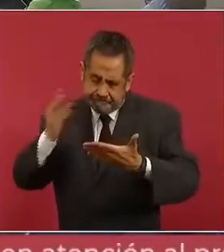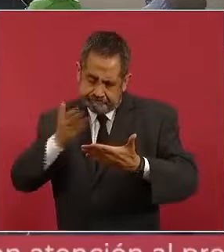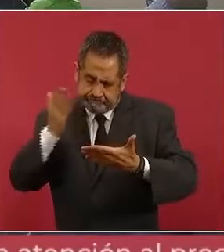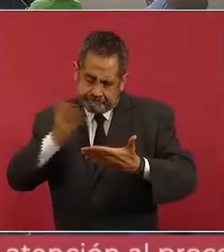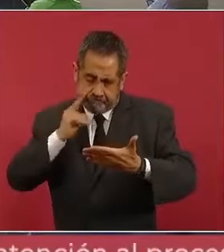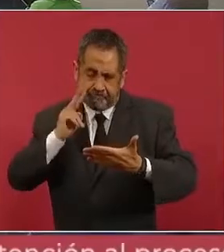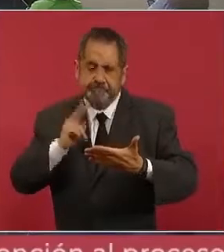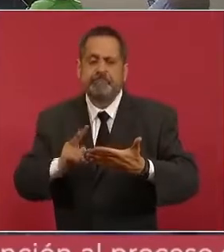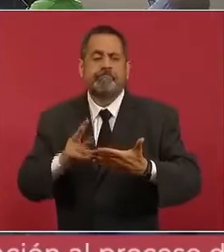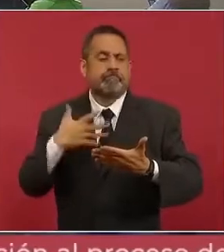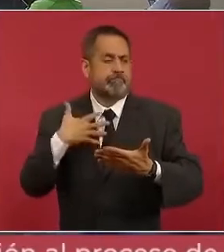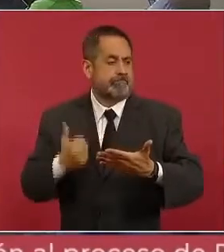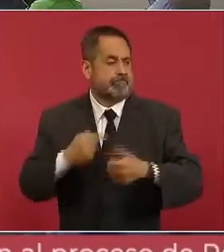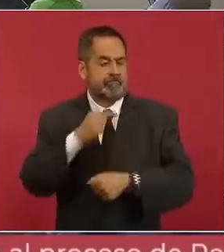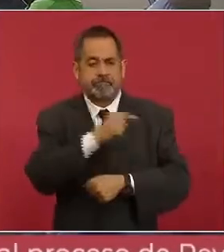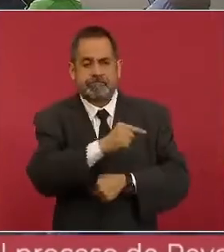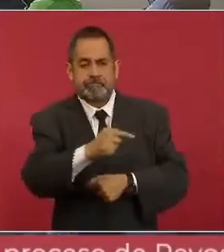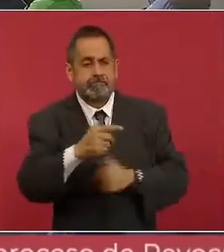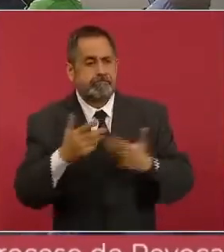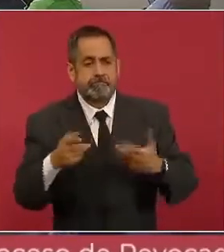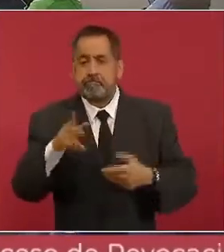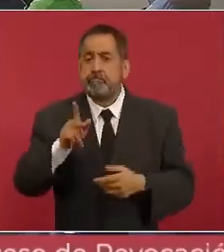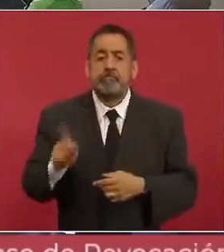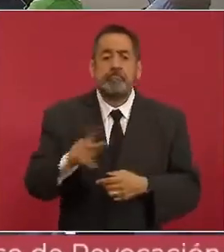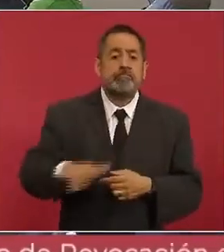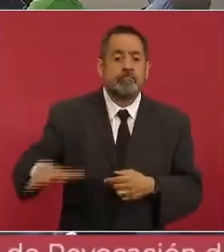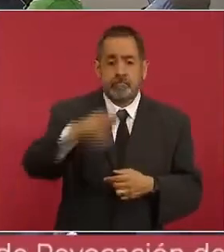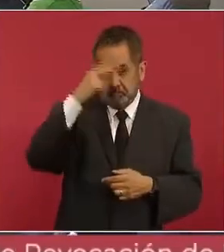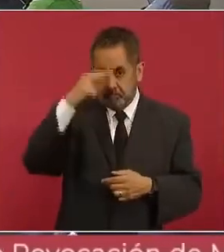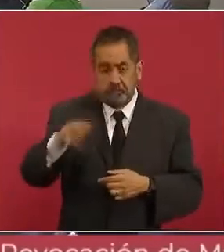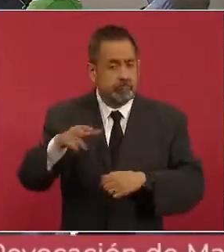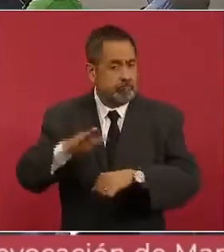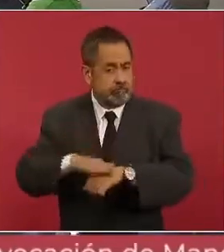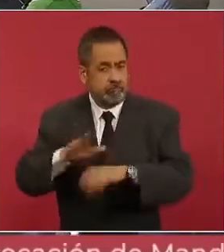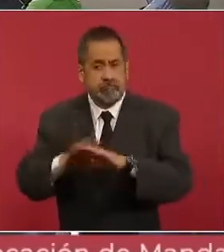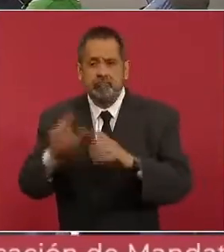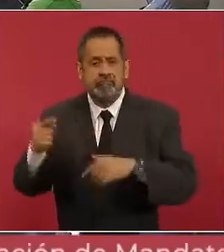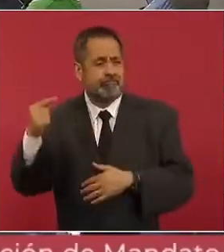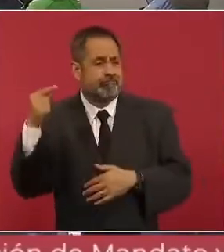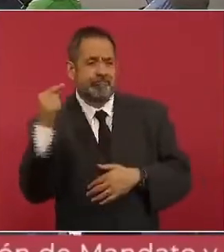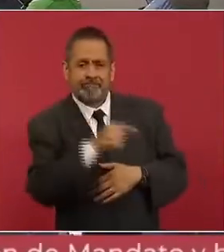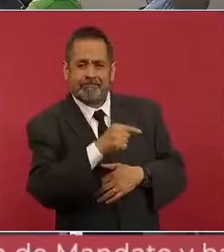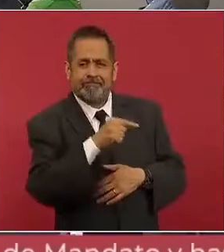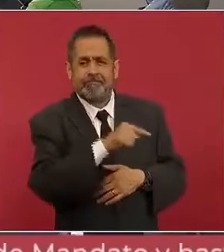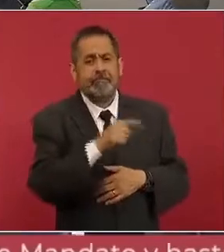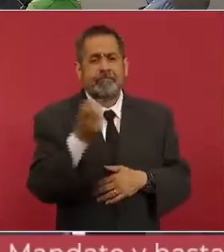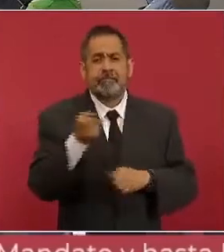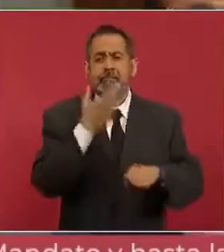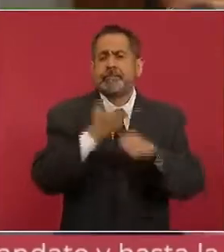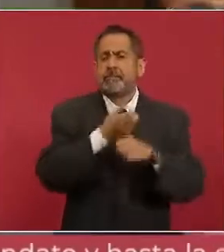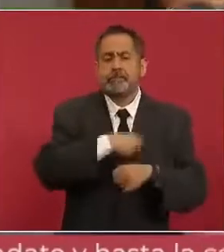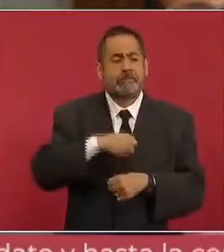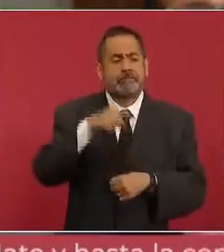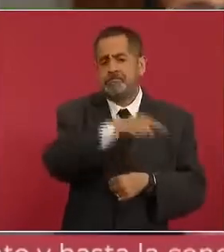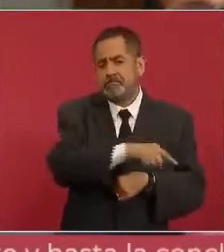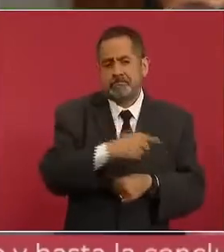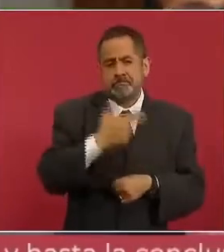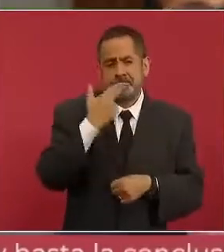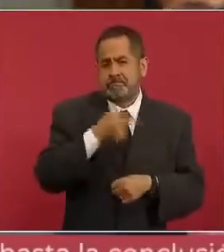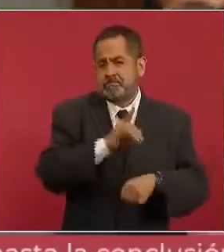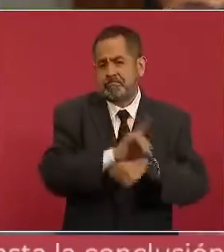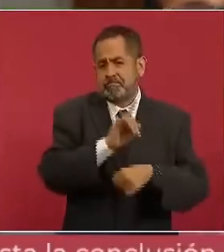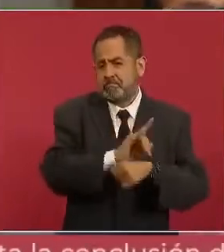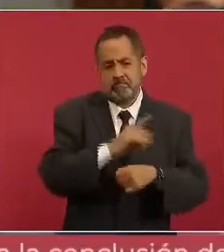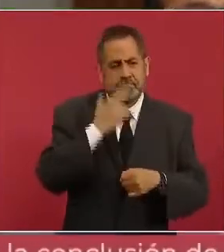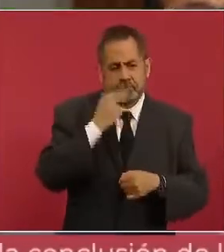por qué todos los pueblos originarios de México han señalado a esta área de la Secretaría de Salud como un área de